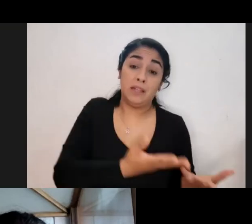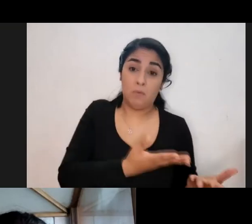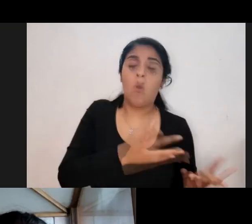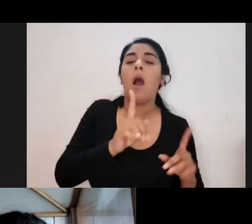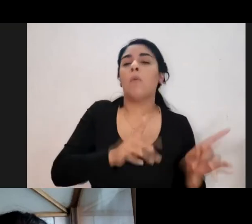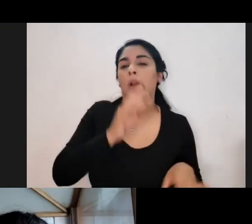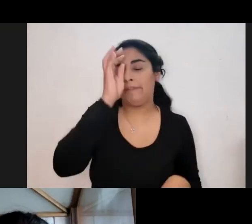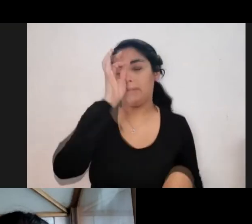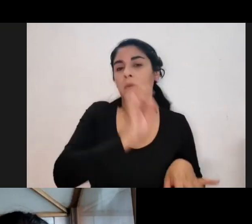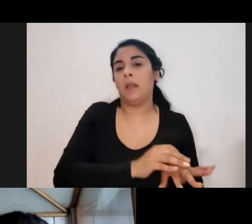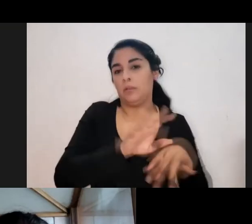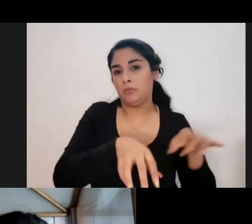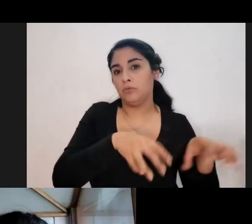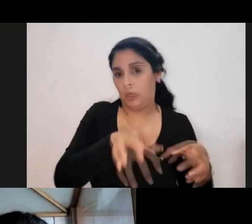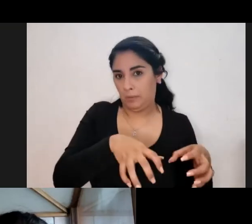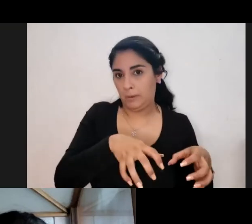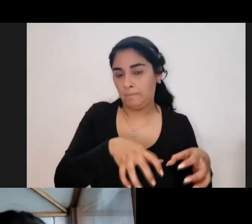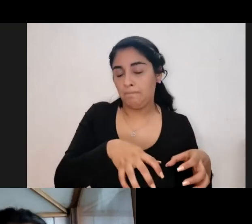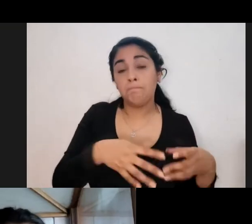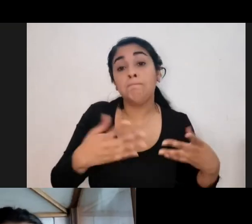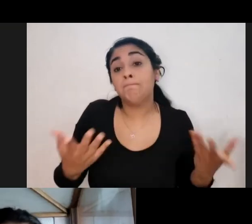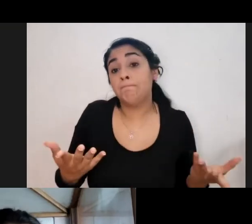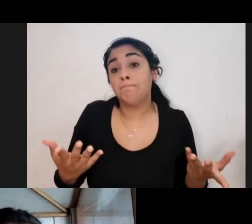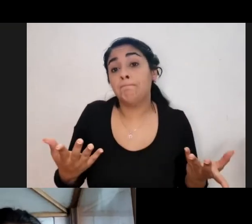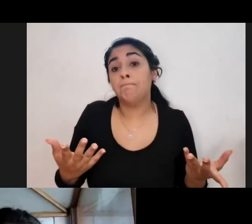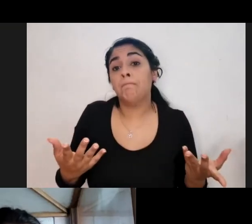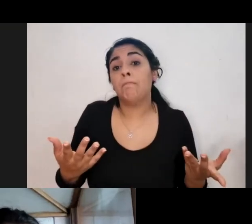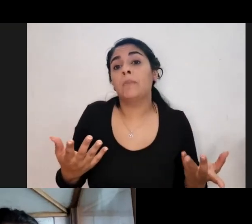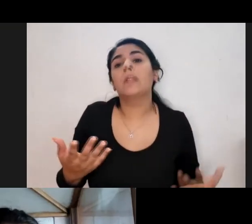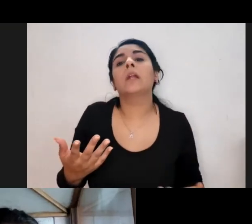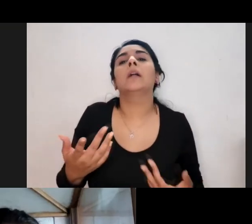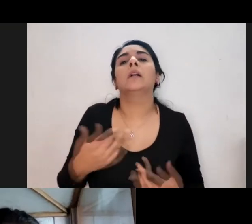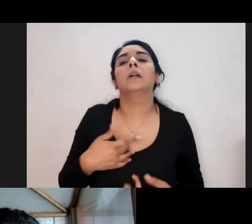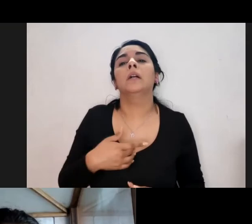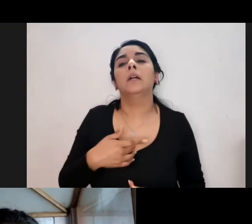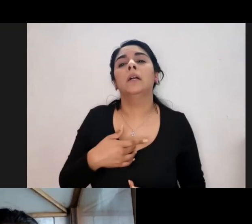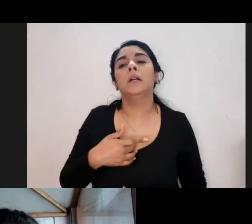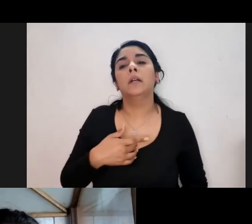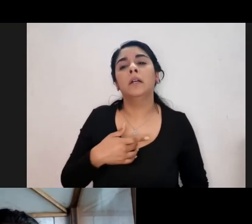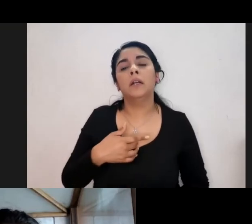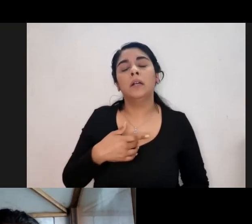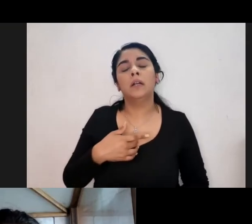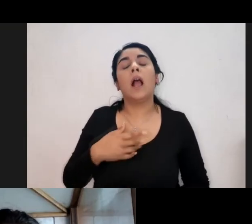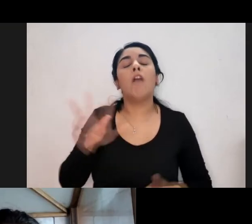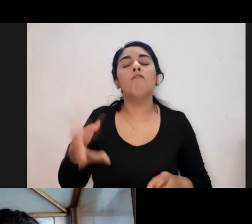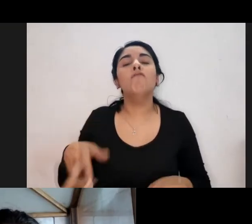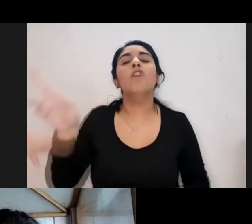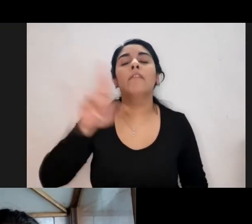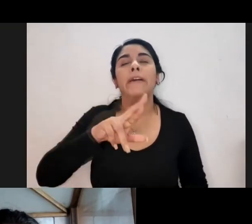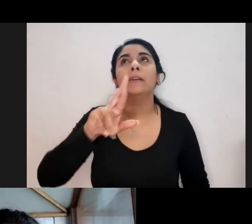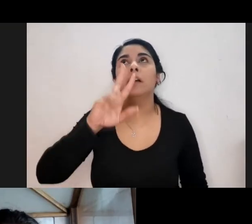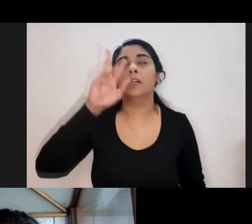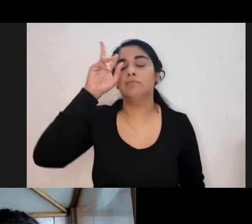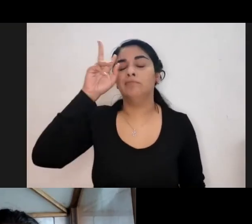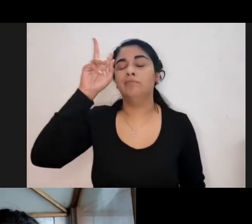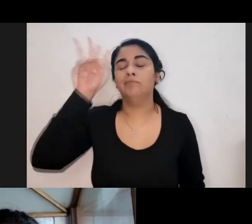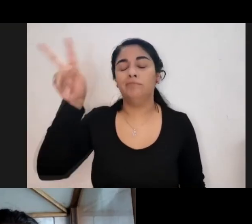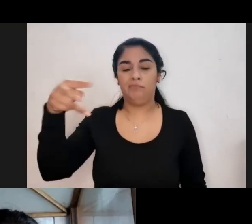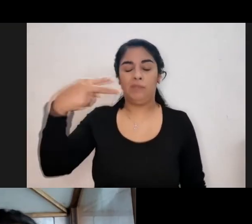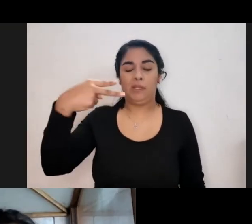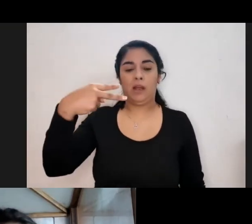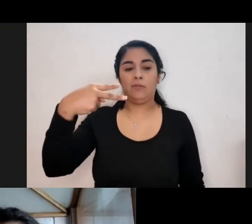estos animales. Por lo tanto, yo creo que tenemos que volver a mirarnos cómo nosotros podemos hacer